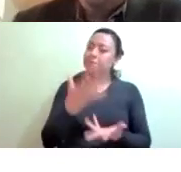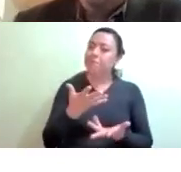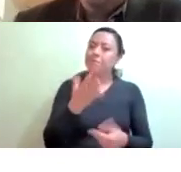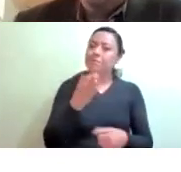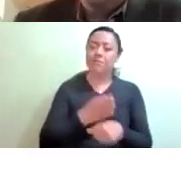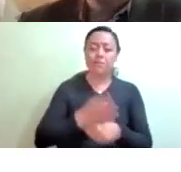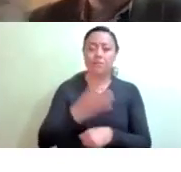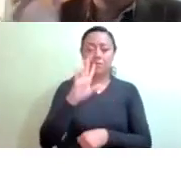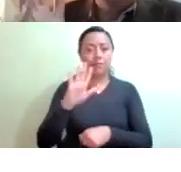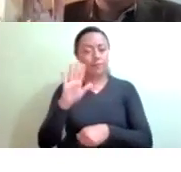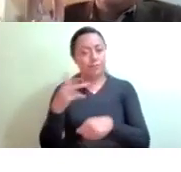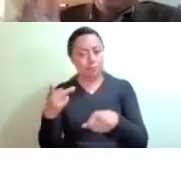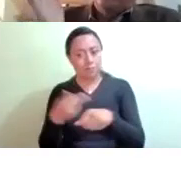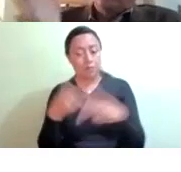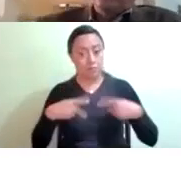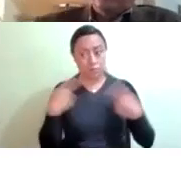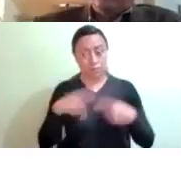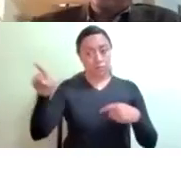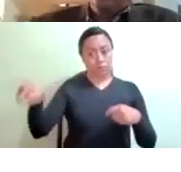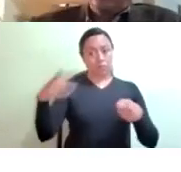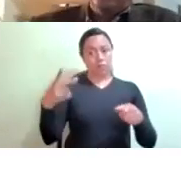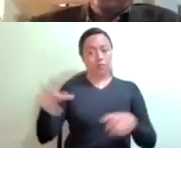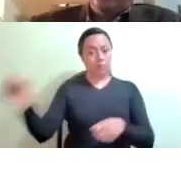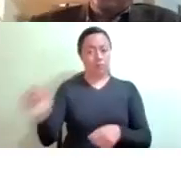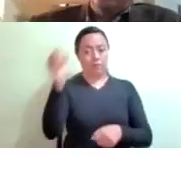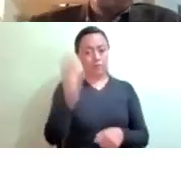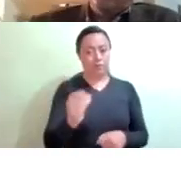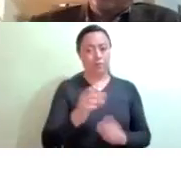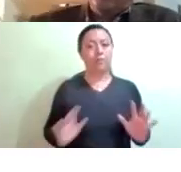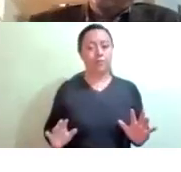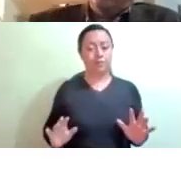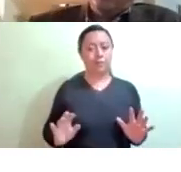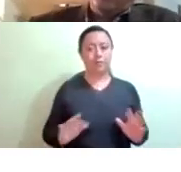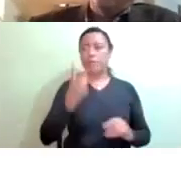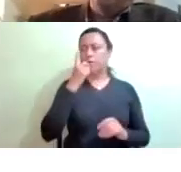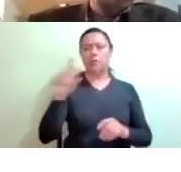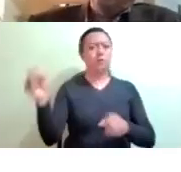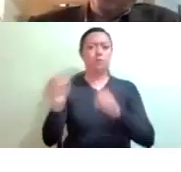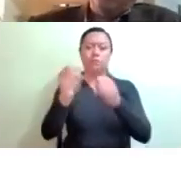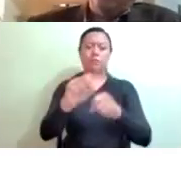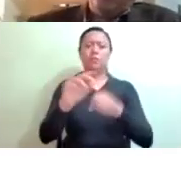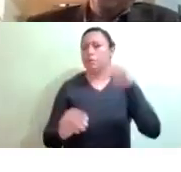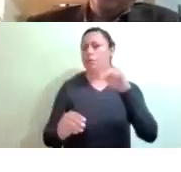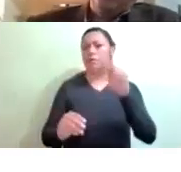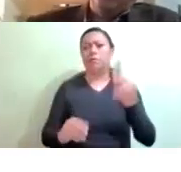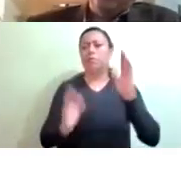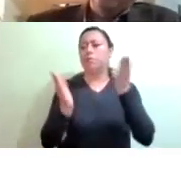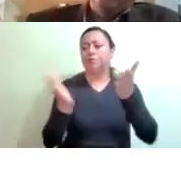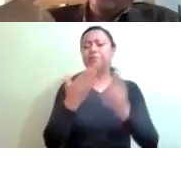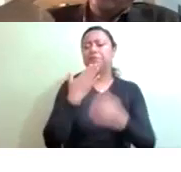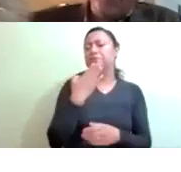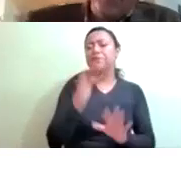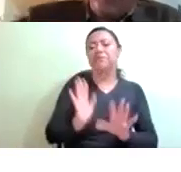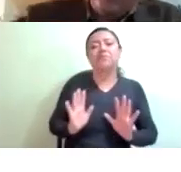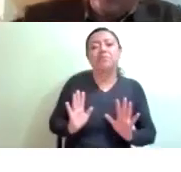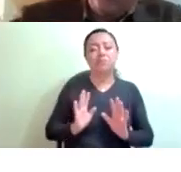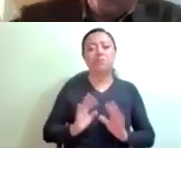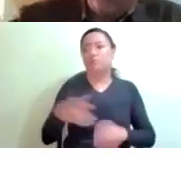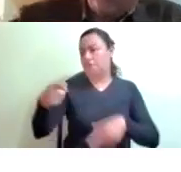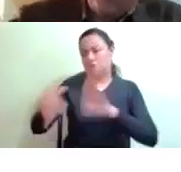qué pasó con el detenido. Es decir, les dicen, deja a la persona detenida en la sede ministerial, te la recibo, aquí está la puesta, no sé qué, ahora ya